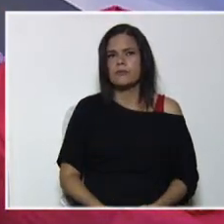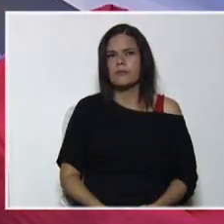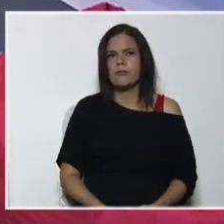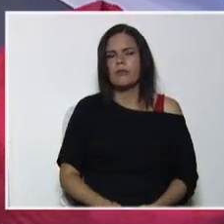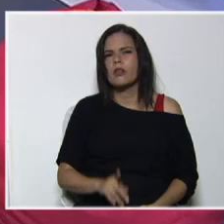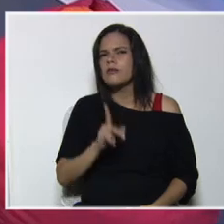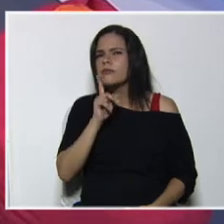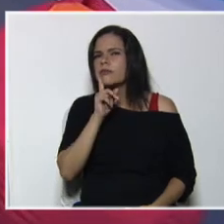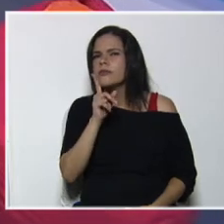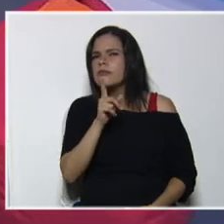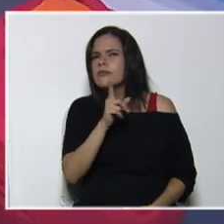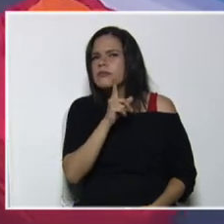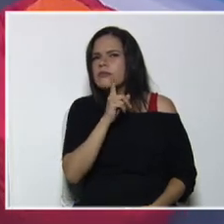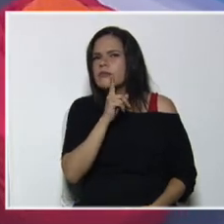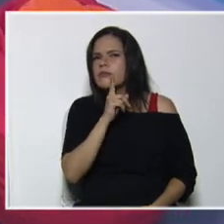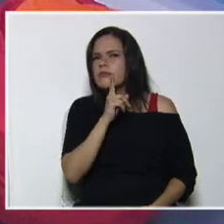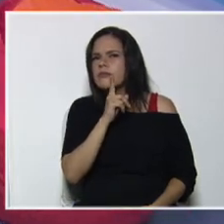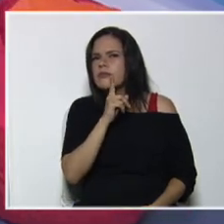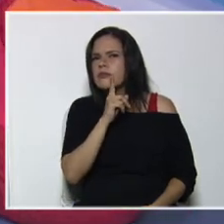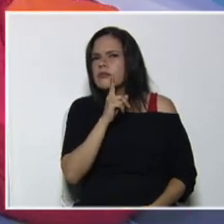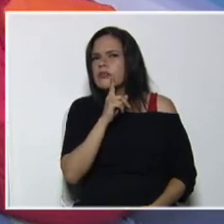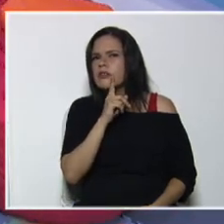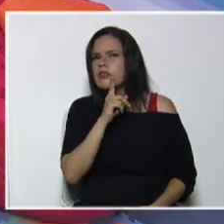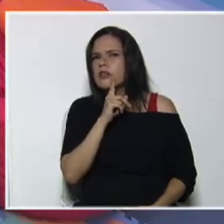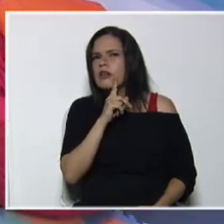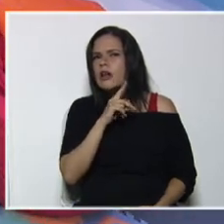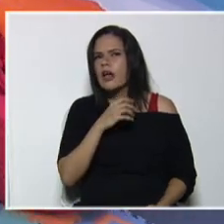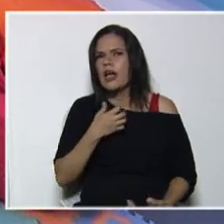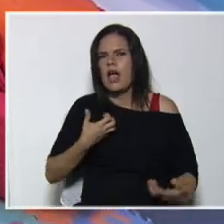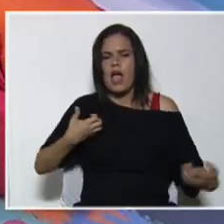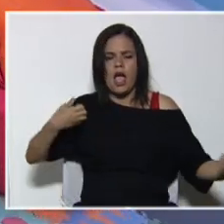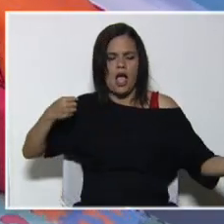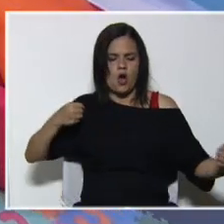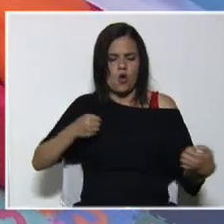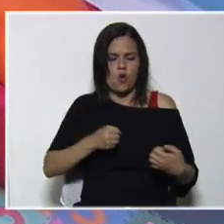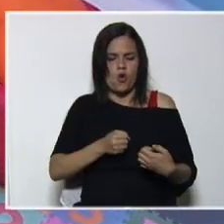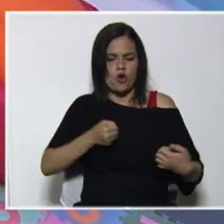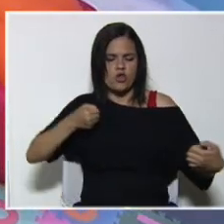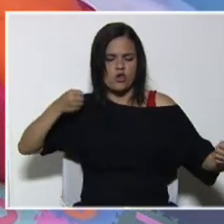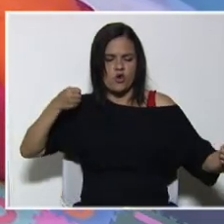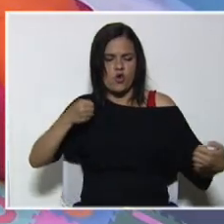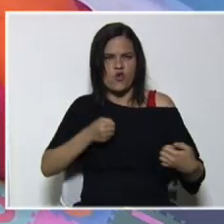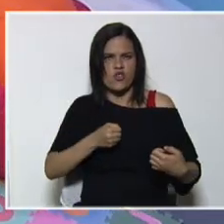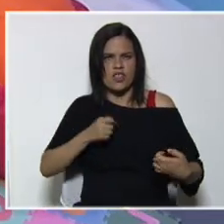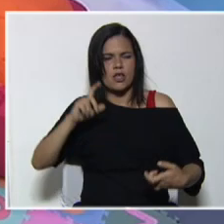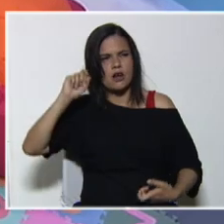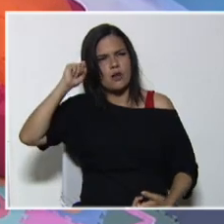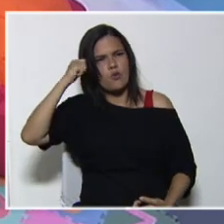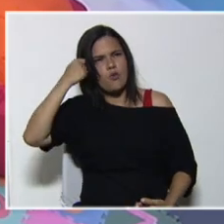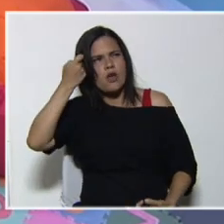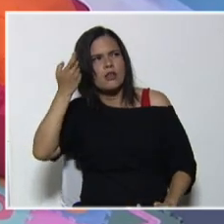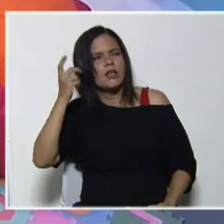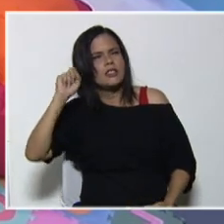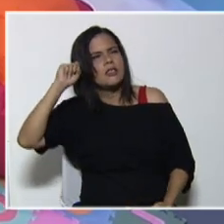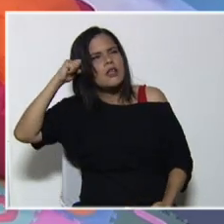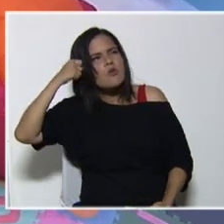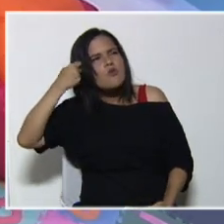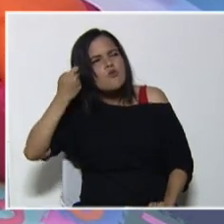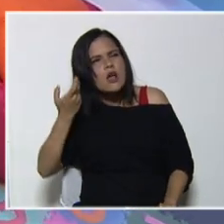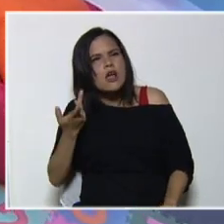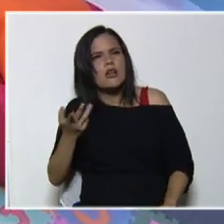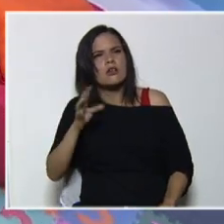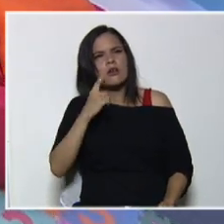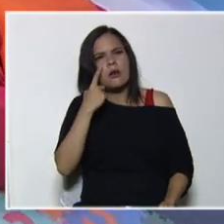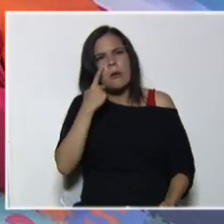se llama el acordeón del recuerdo. Ese recuerdo que vamos a